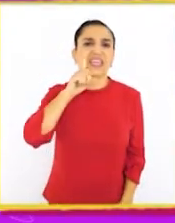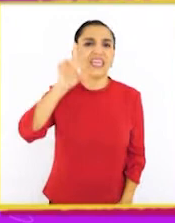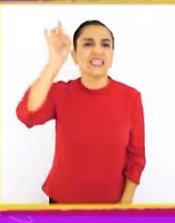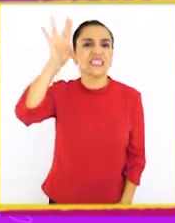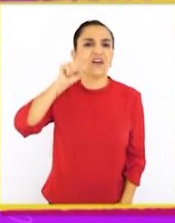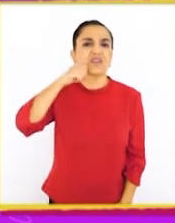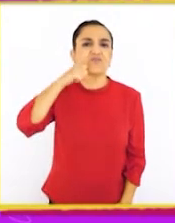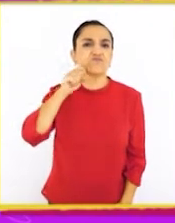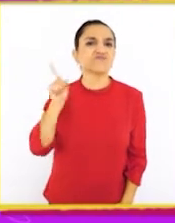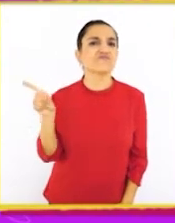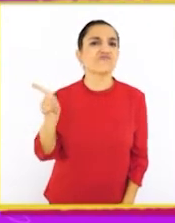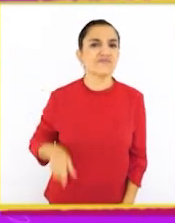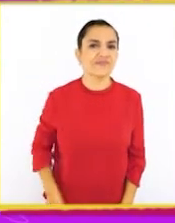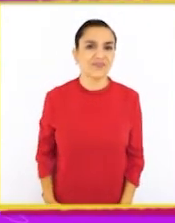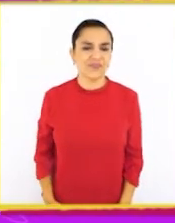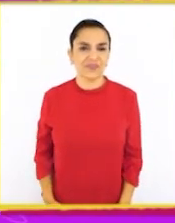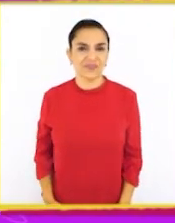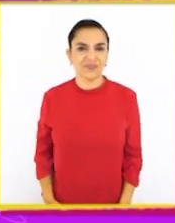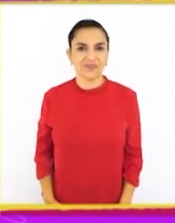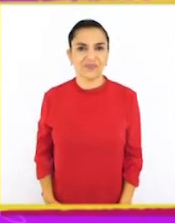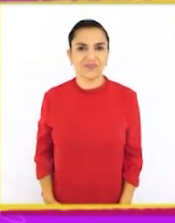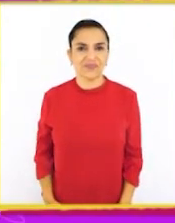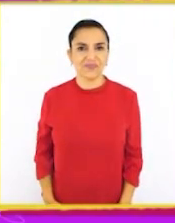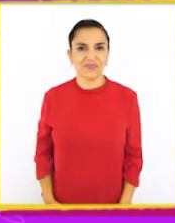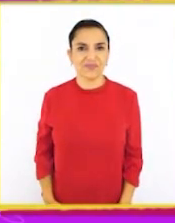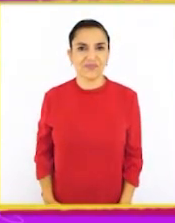¿Quién me puede decir el nombre de esta isla?